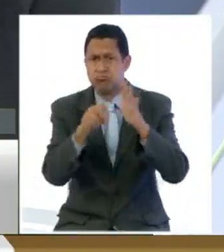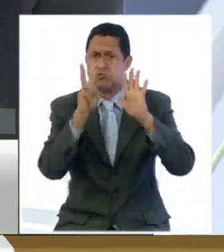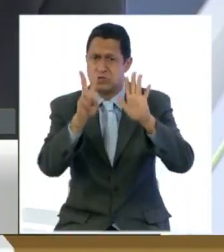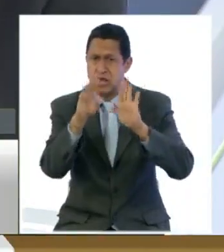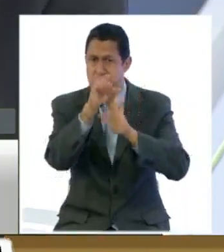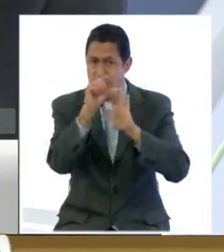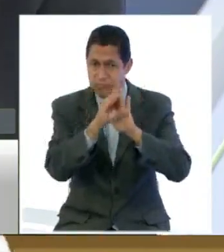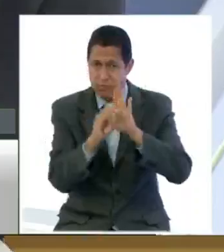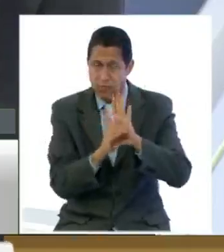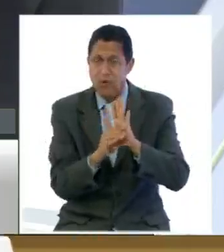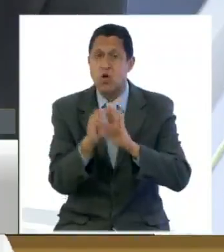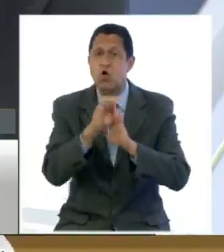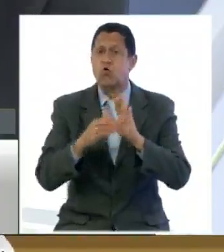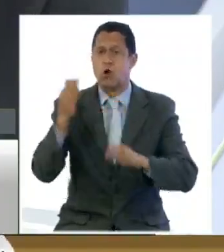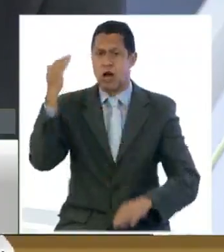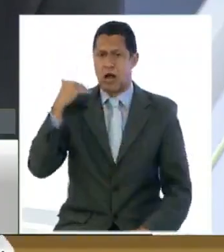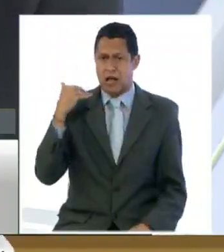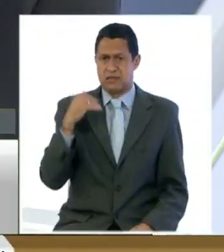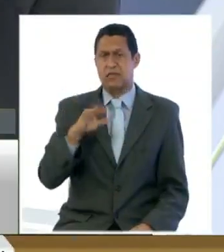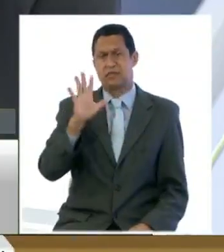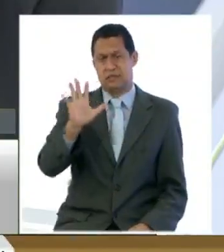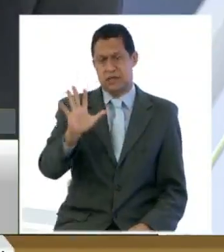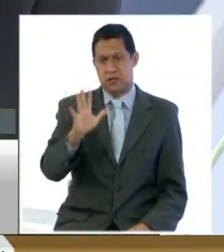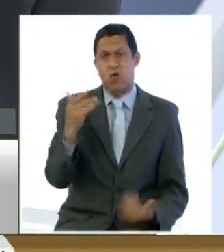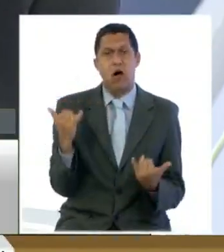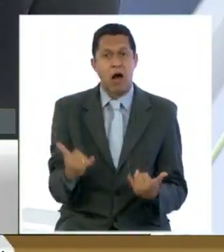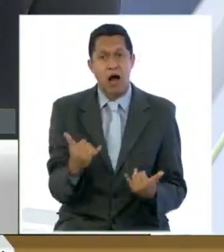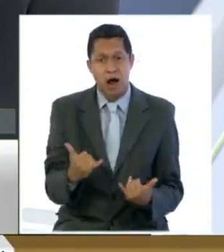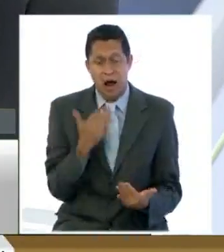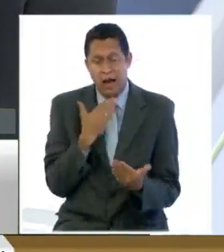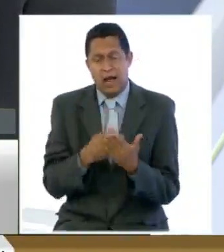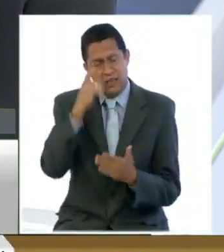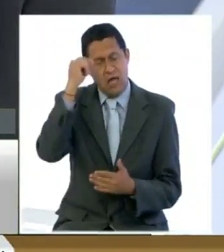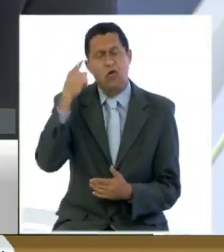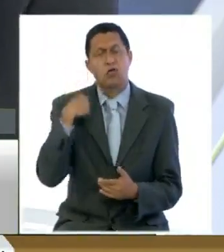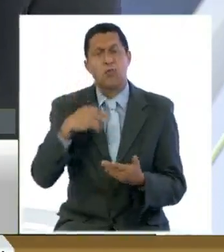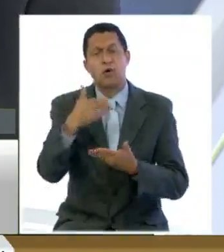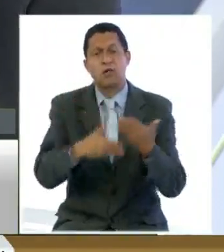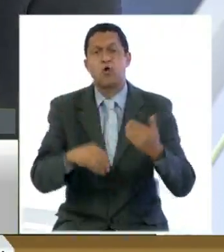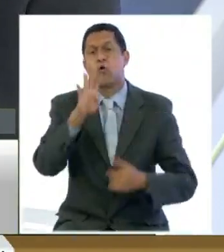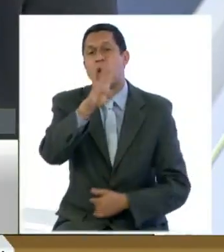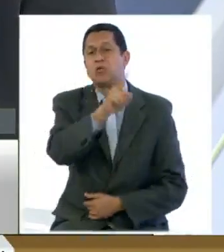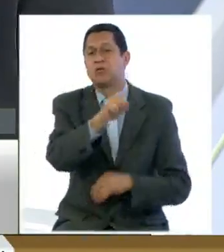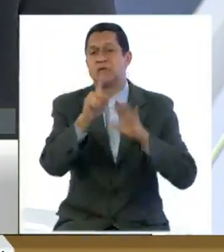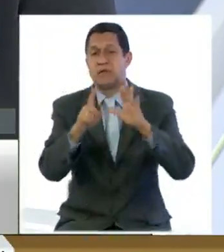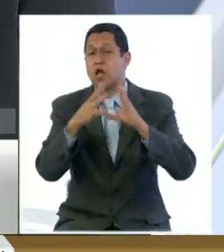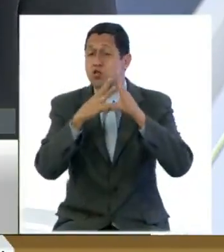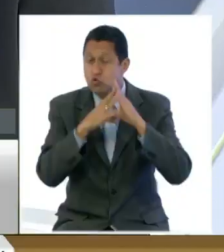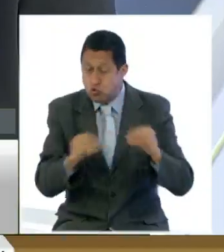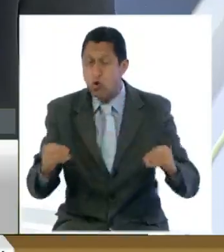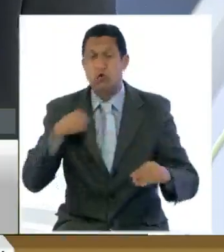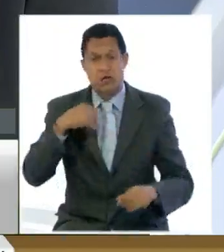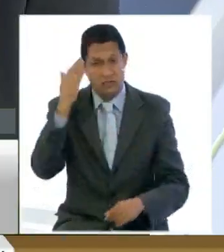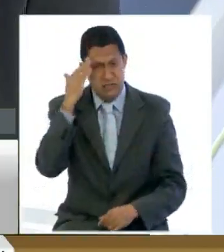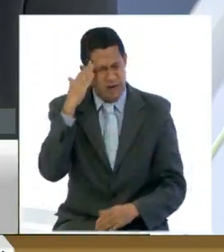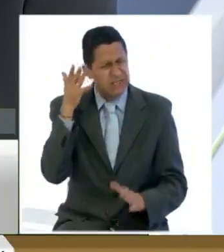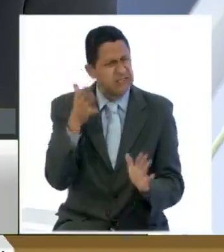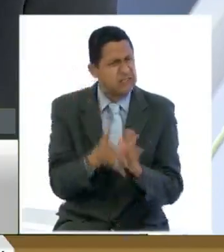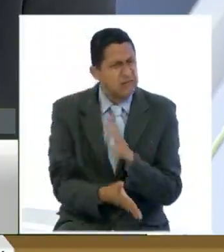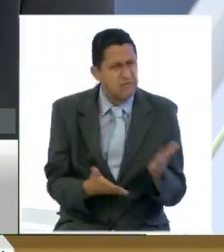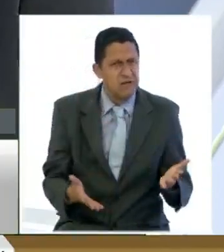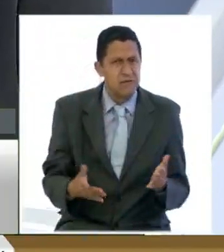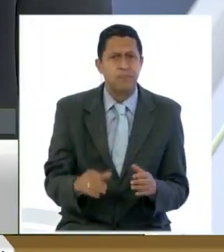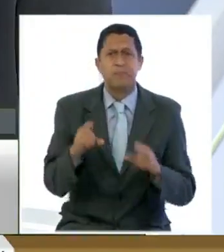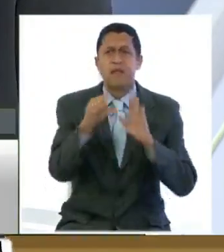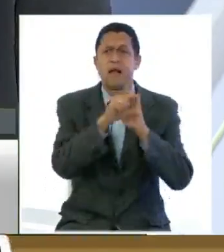7 capítulos. Los cursos anteriores eran solo 5, ahora gracias a Dios tenemos la resolución 416 y todo manipulador debe saber en qué consiste. Y está el